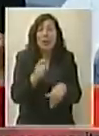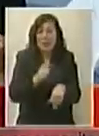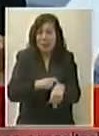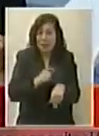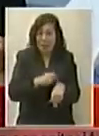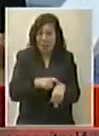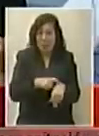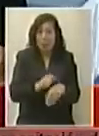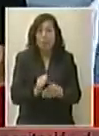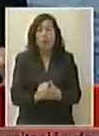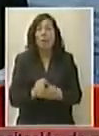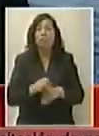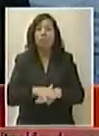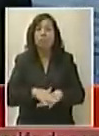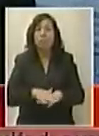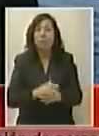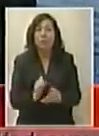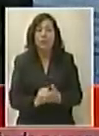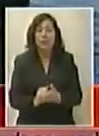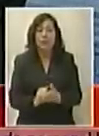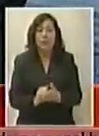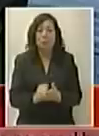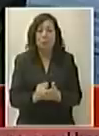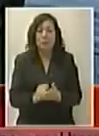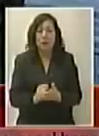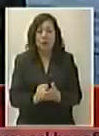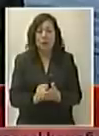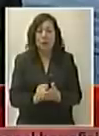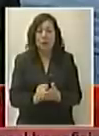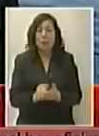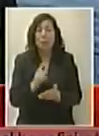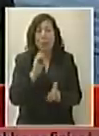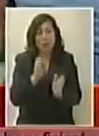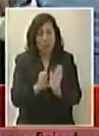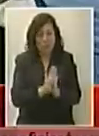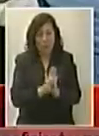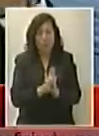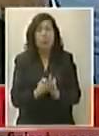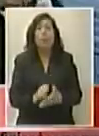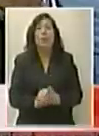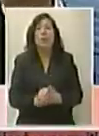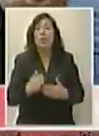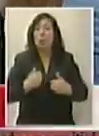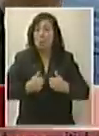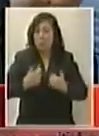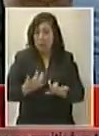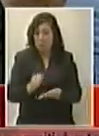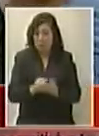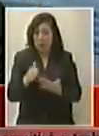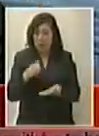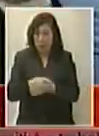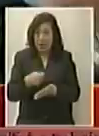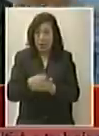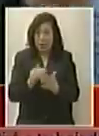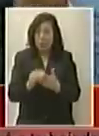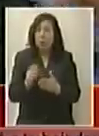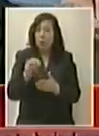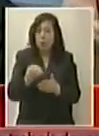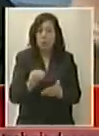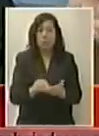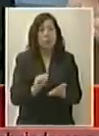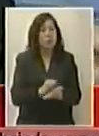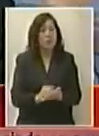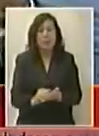periodo administrado es decir volviendo al ejemplo del inquilino vivo este mes en tu casa y te pago solo